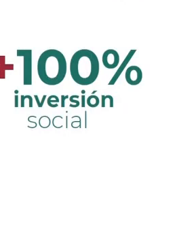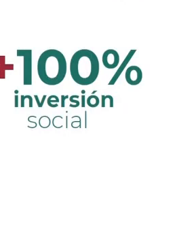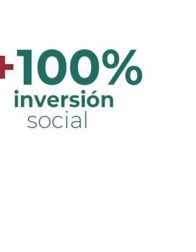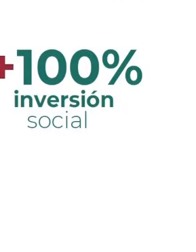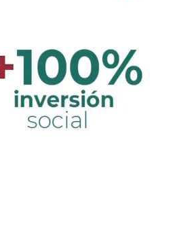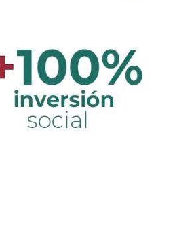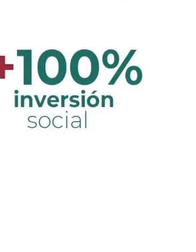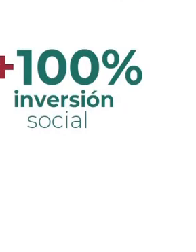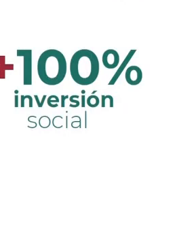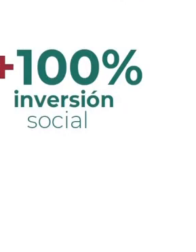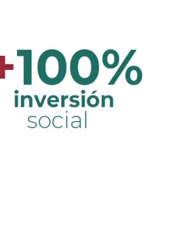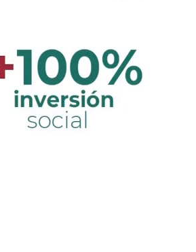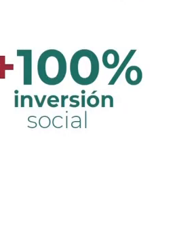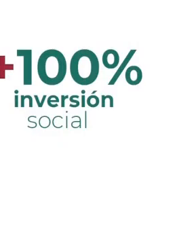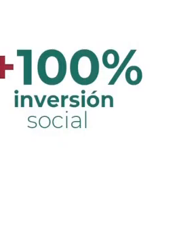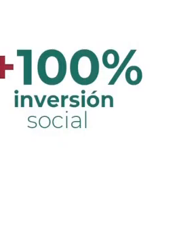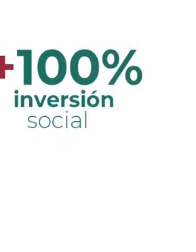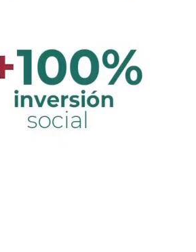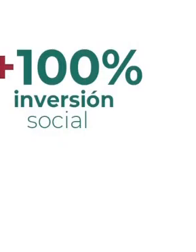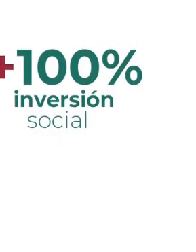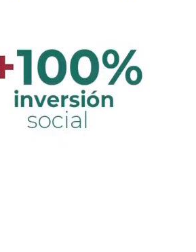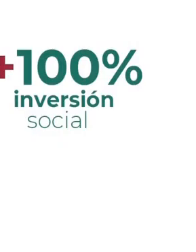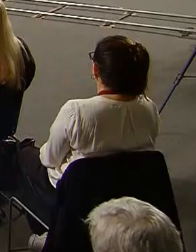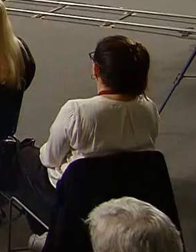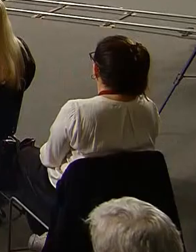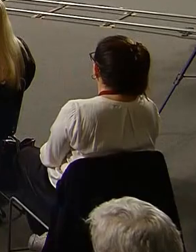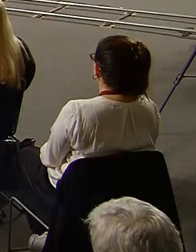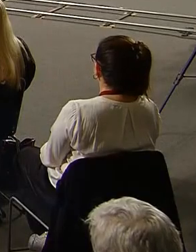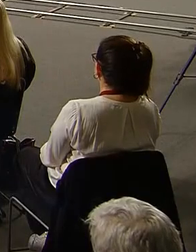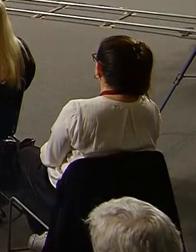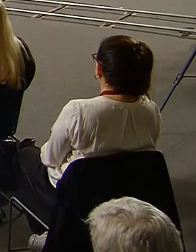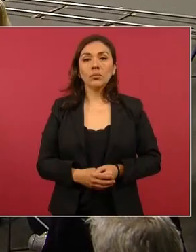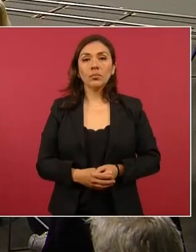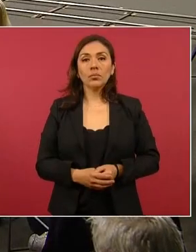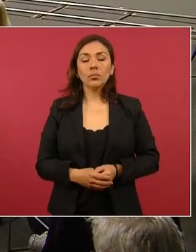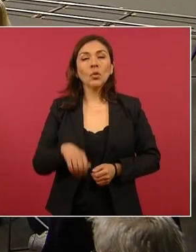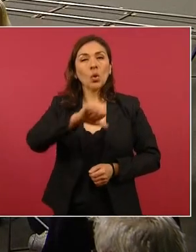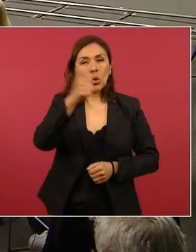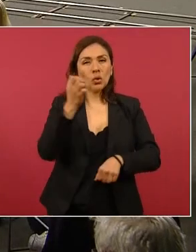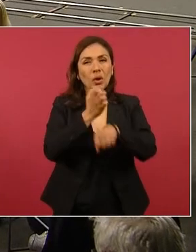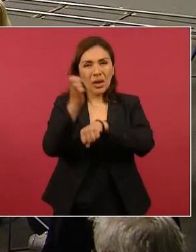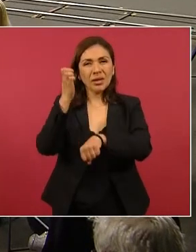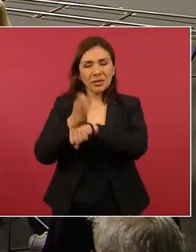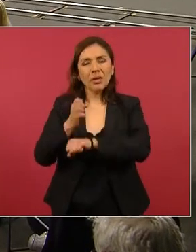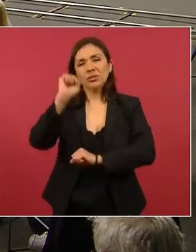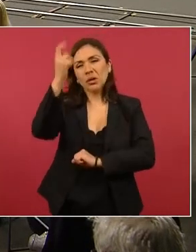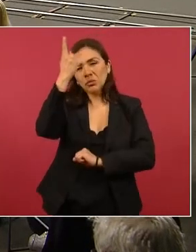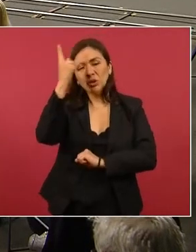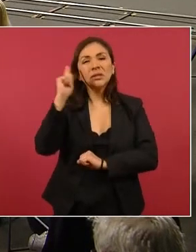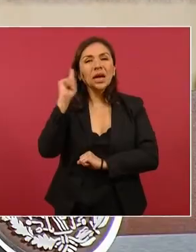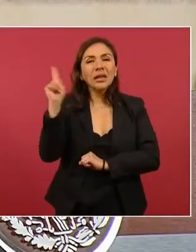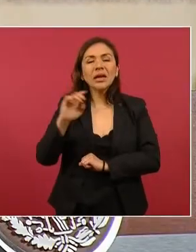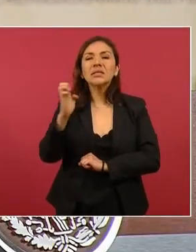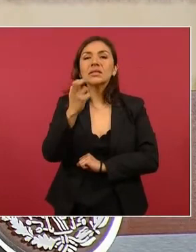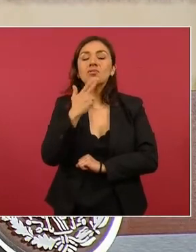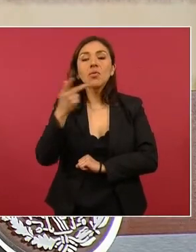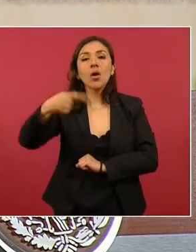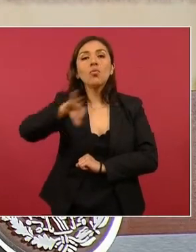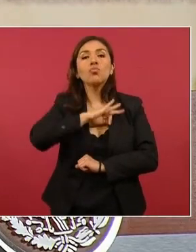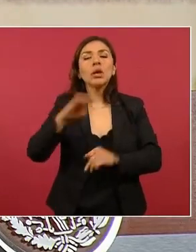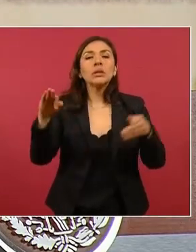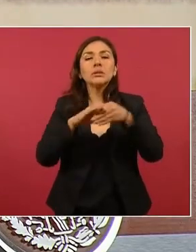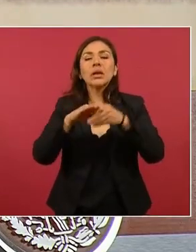Baja California Sur, Michoacán, Estado de México, Zacatecas, San Luis Potosí y Chihuahua alcanzarán más